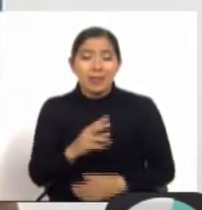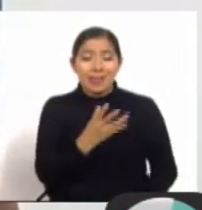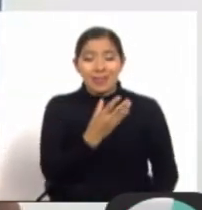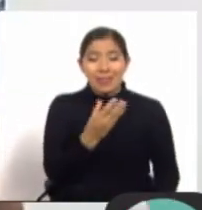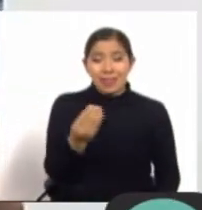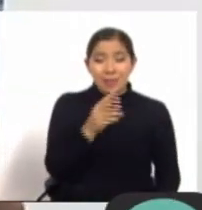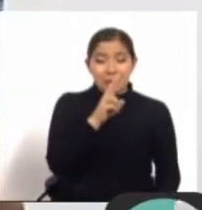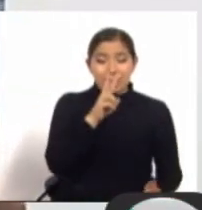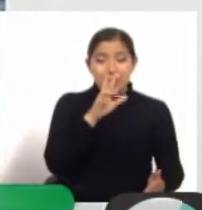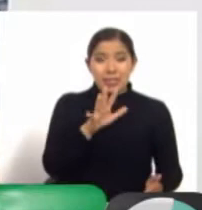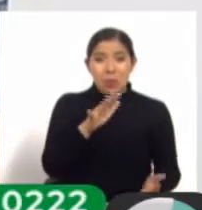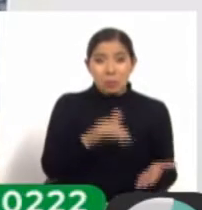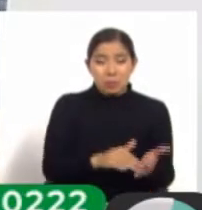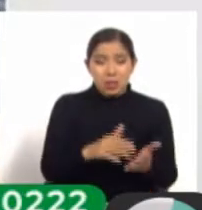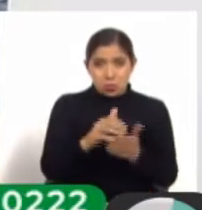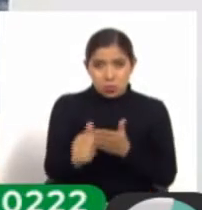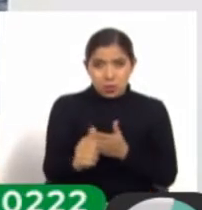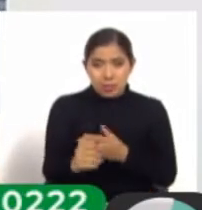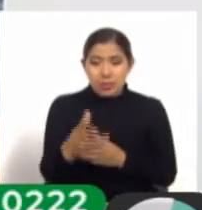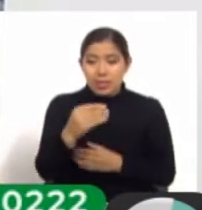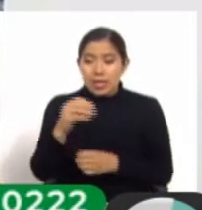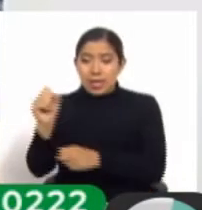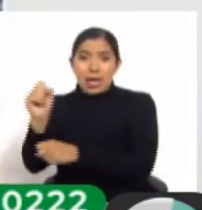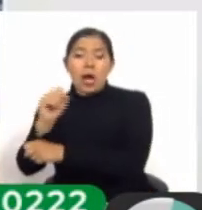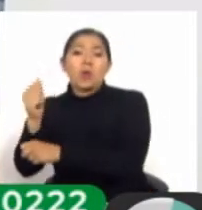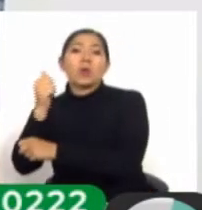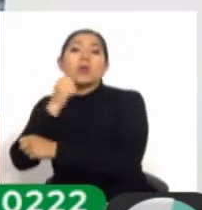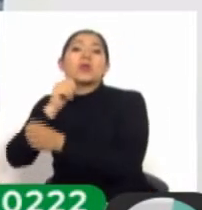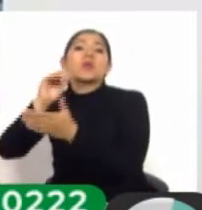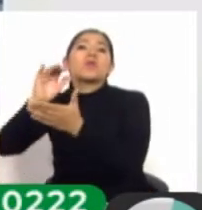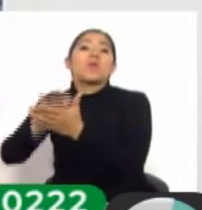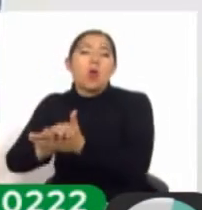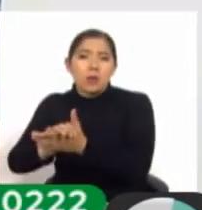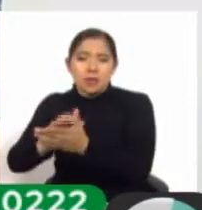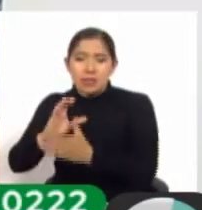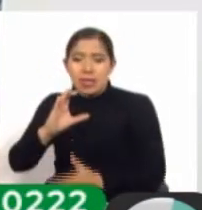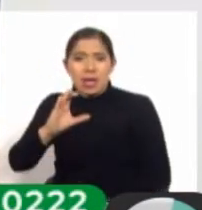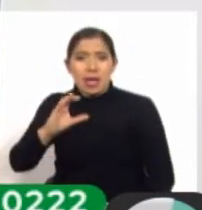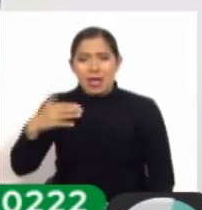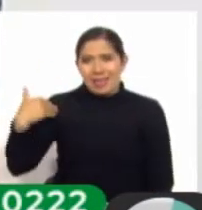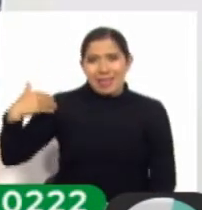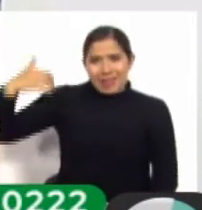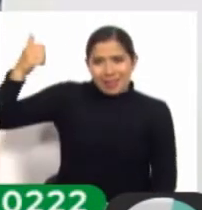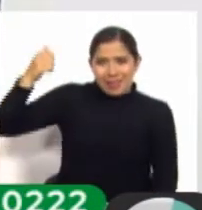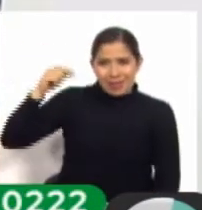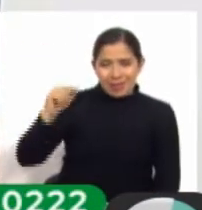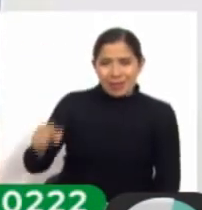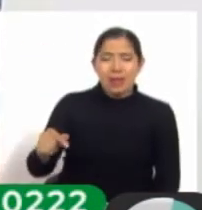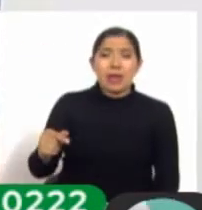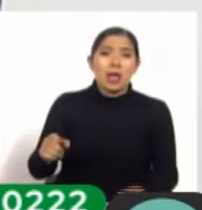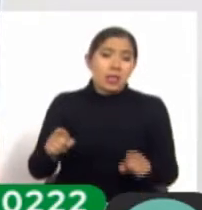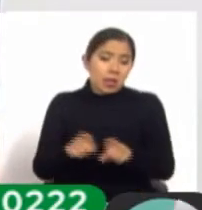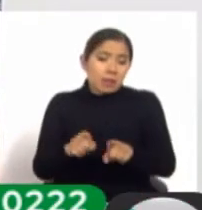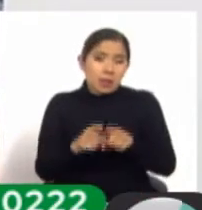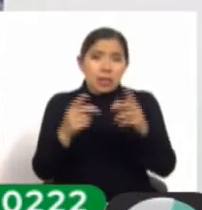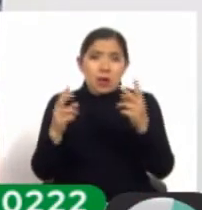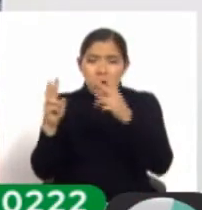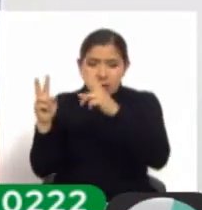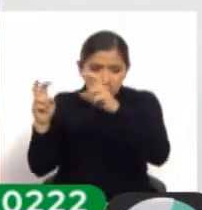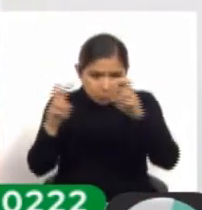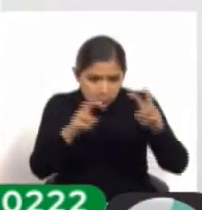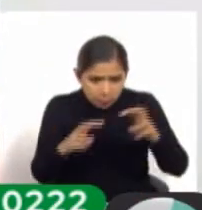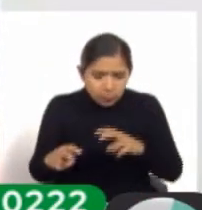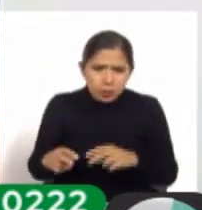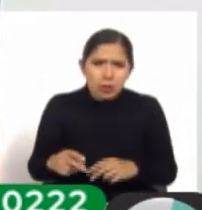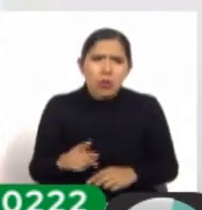la esposa del capitán Moreira. Así también, dentro de las investigaciones, se va a investigar a un notario de fe pública